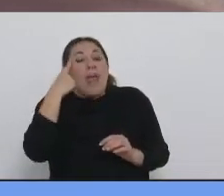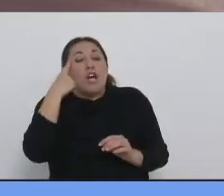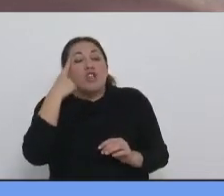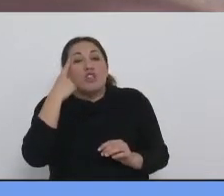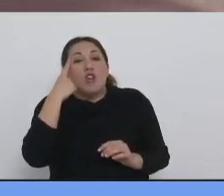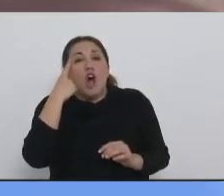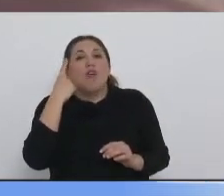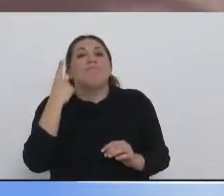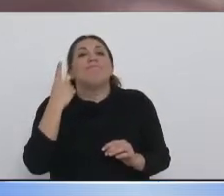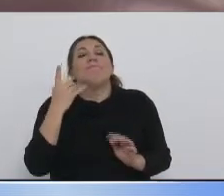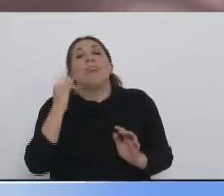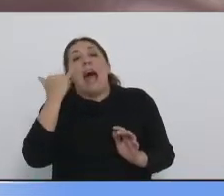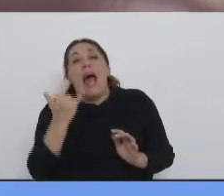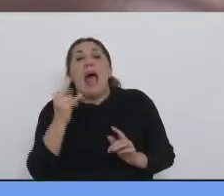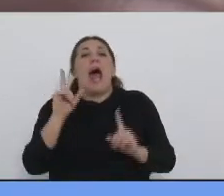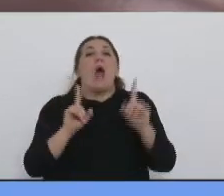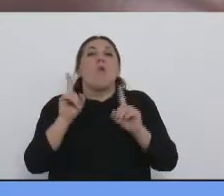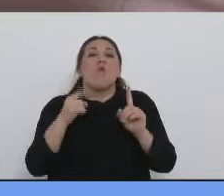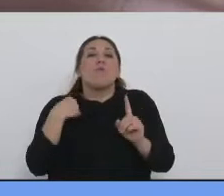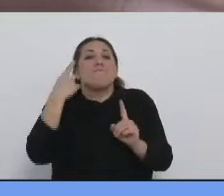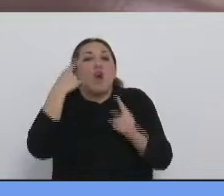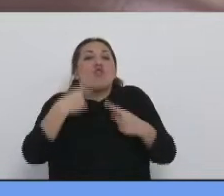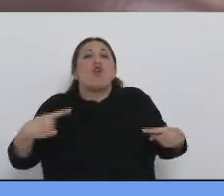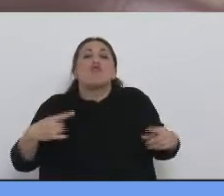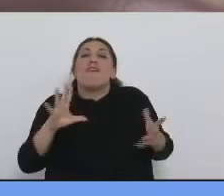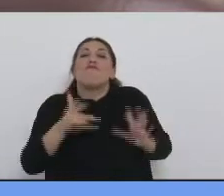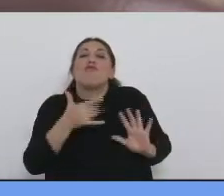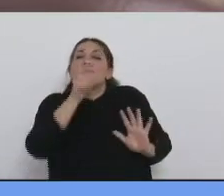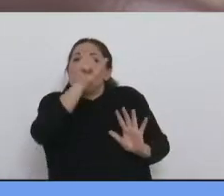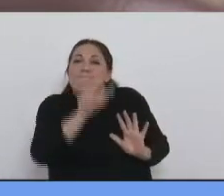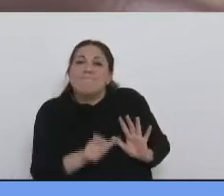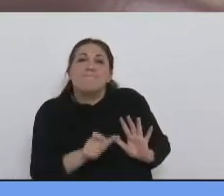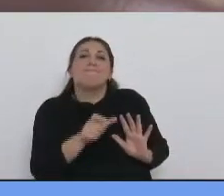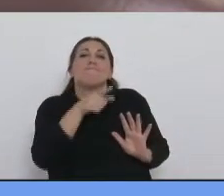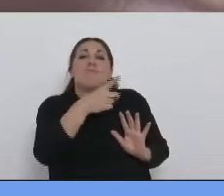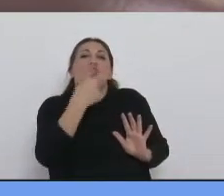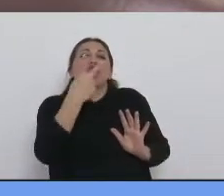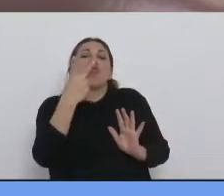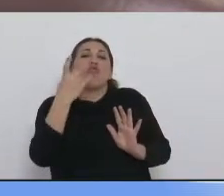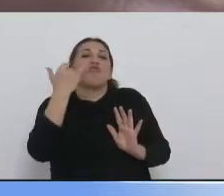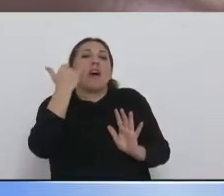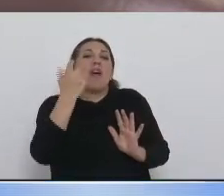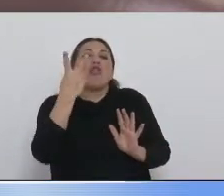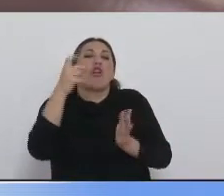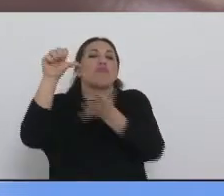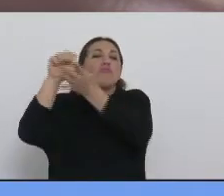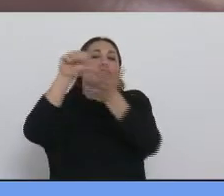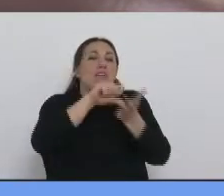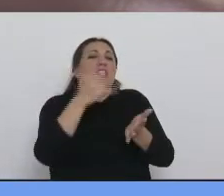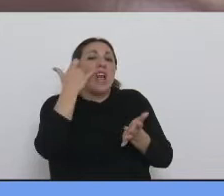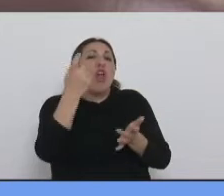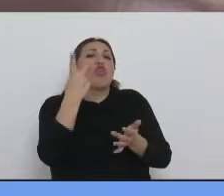especiales acerca de honduras de su doble nacionalidad ya han habido casos donde se ha renunciado